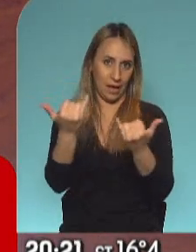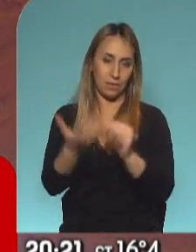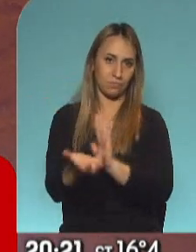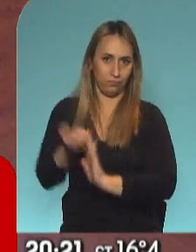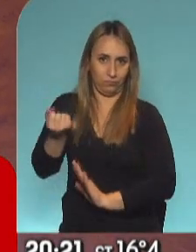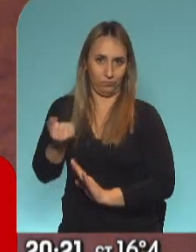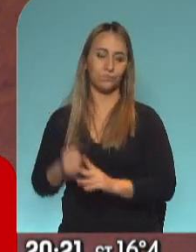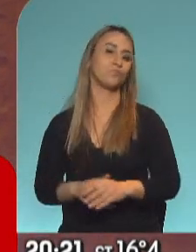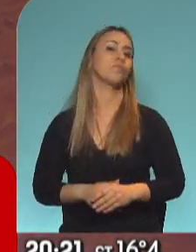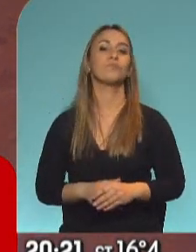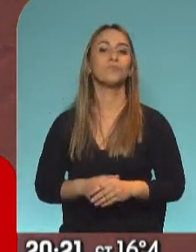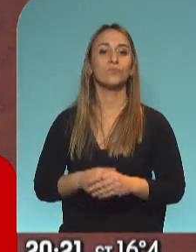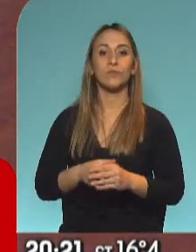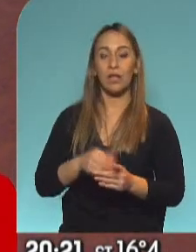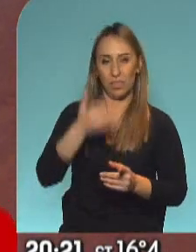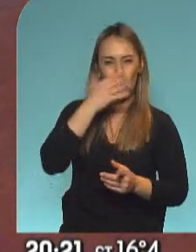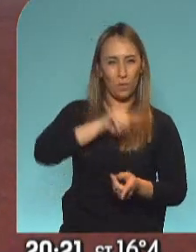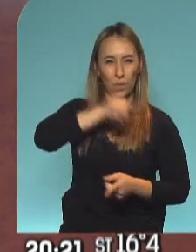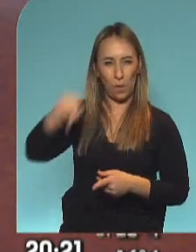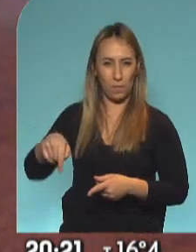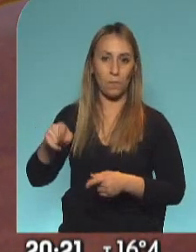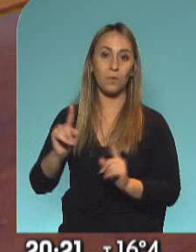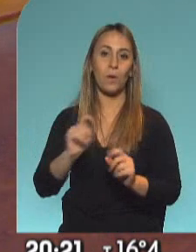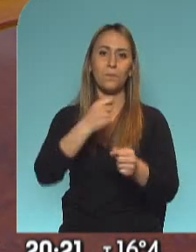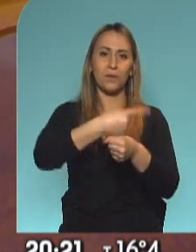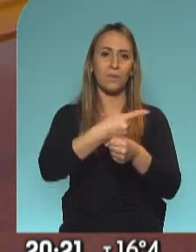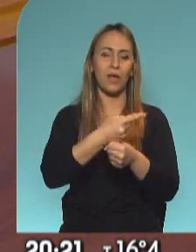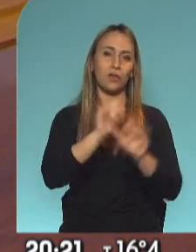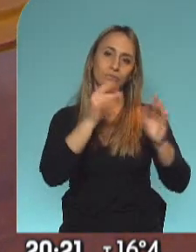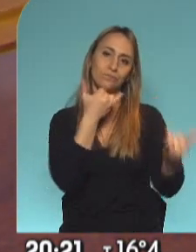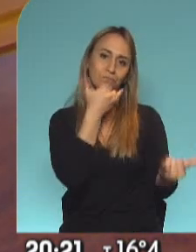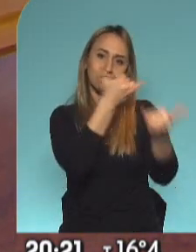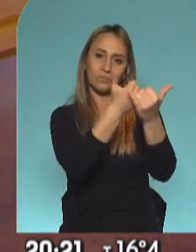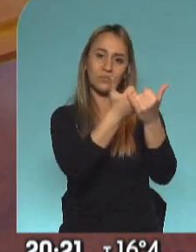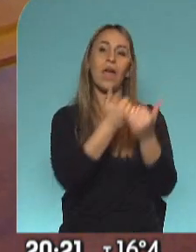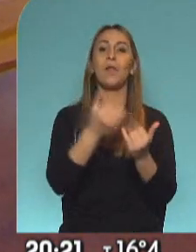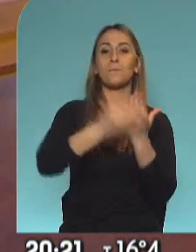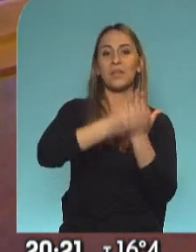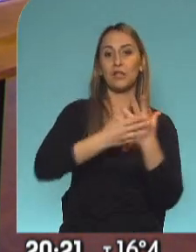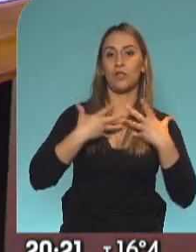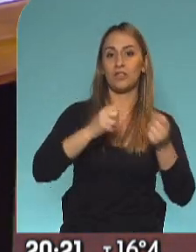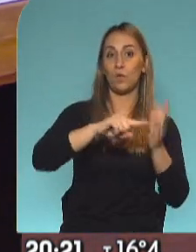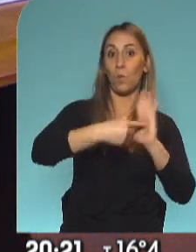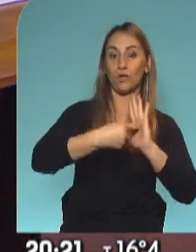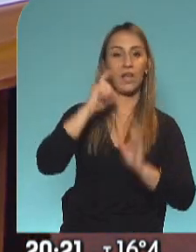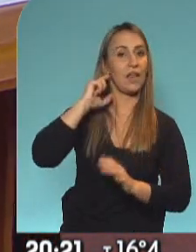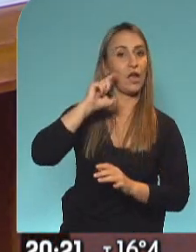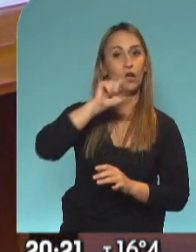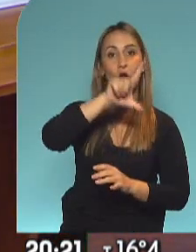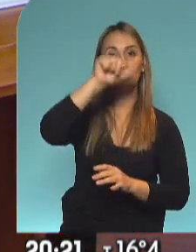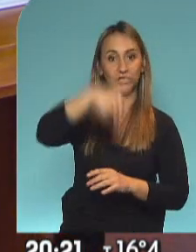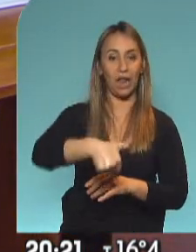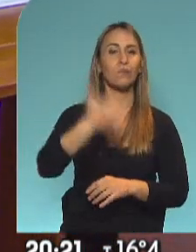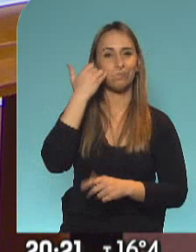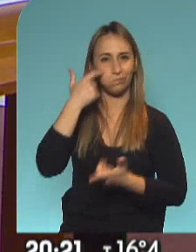Volveremos al lugar porque la situación es preocupante, pero primero vamos a saludar al ministro de Salud de la Provincia de Buenos Aires, a Daniel Goyán. Hemos compartido parte de la conferencia